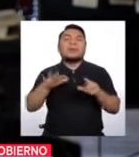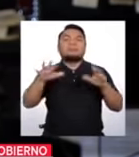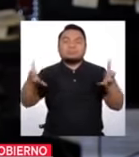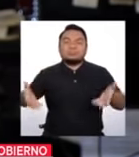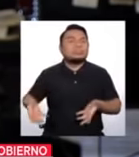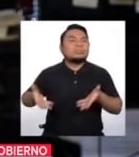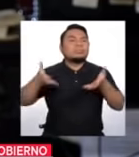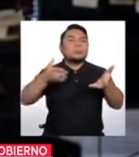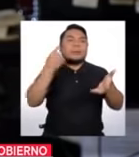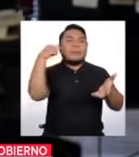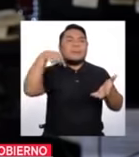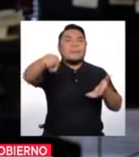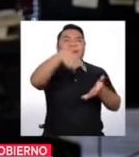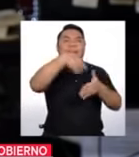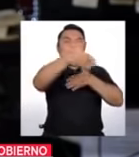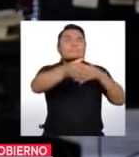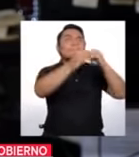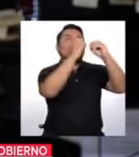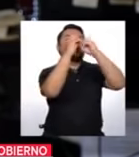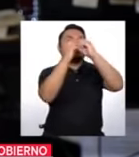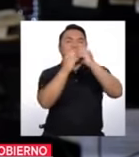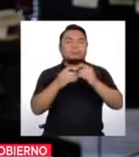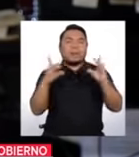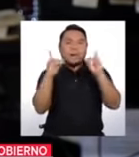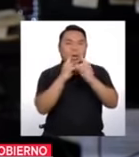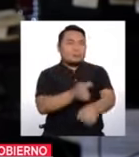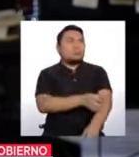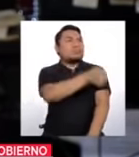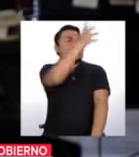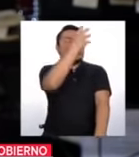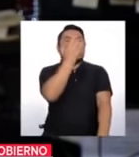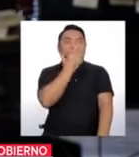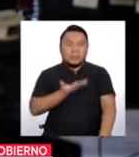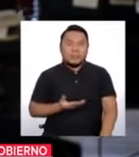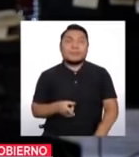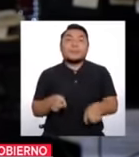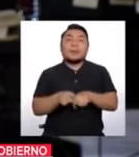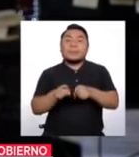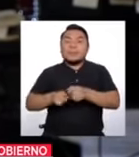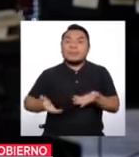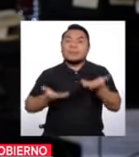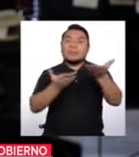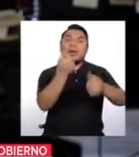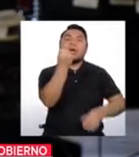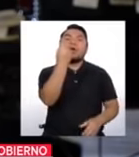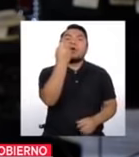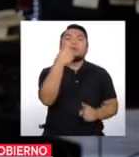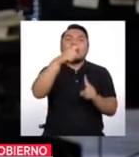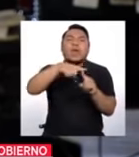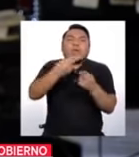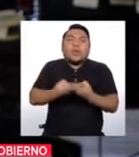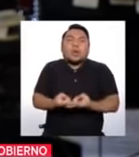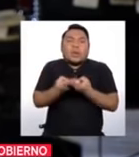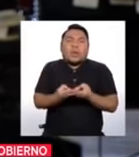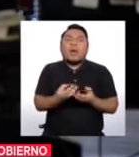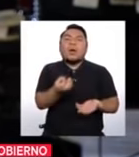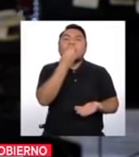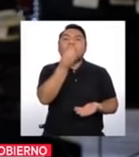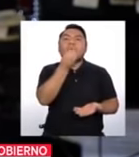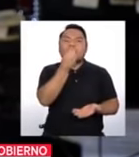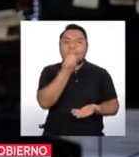se ha recepcionado para esa zona, así como también se ha podido distribuir 11 toneladas de víveres